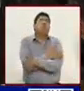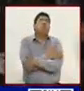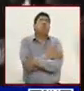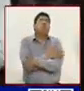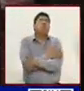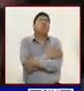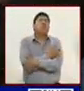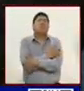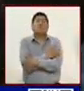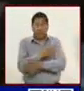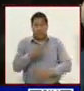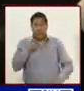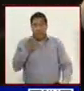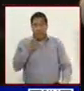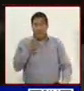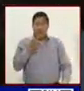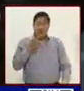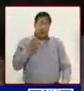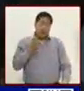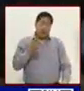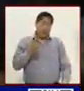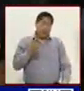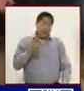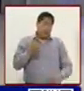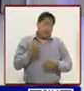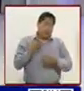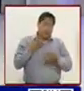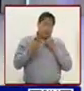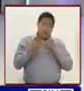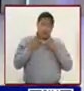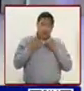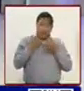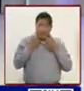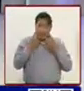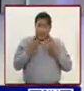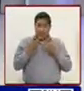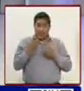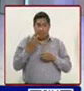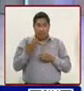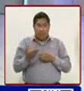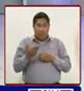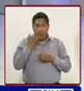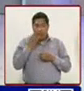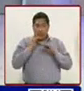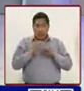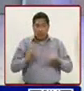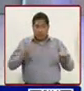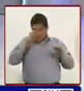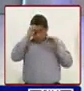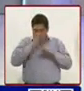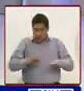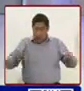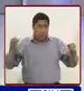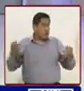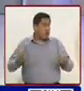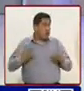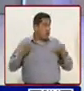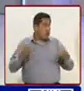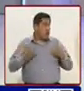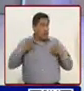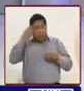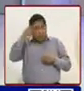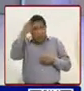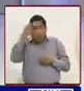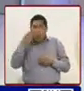mismo establecimiento educativo. Perfecto, muchas gracias por la información. Usted está viendo imágenes, hay niños, niñas, jovencitos, la